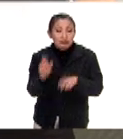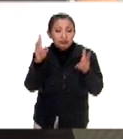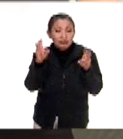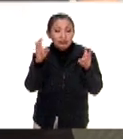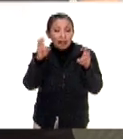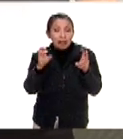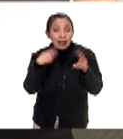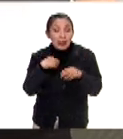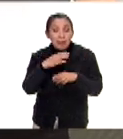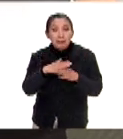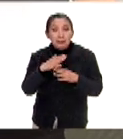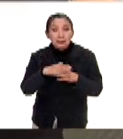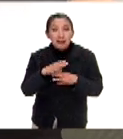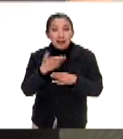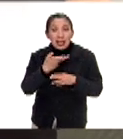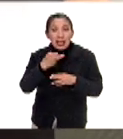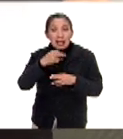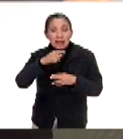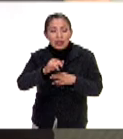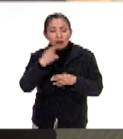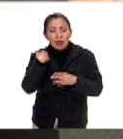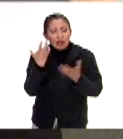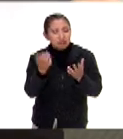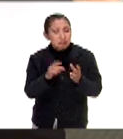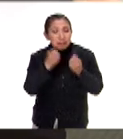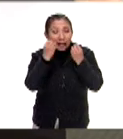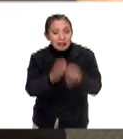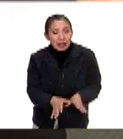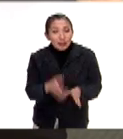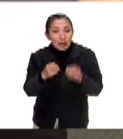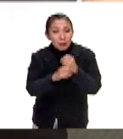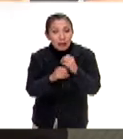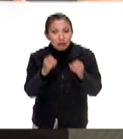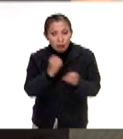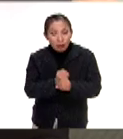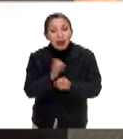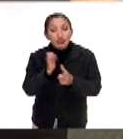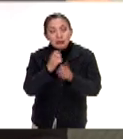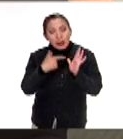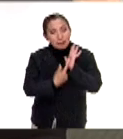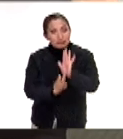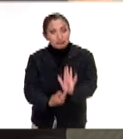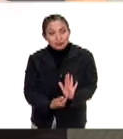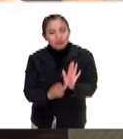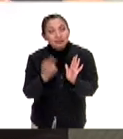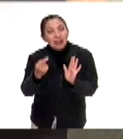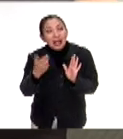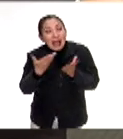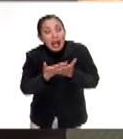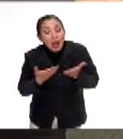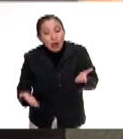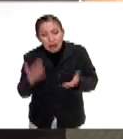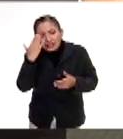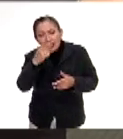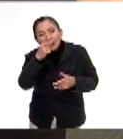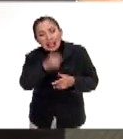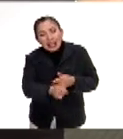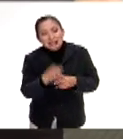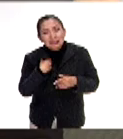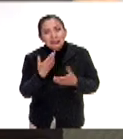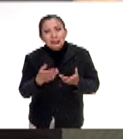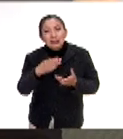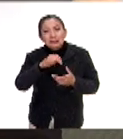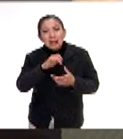de la mesa herida, que es la pieza perdida de Frida Kahlo. Entonces vamos a mostrar lo que hasta ahora se sabe de la mesa